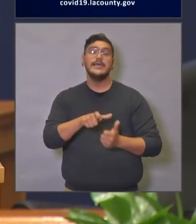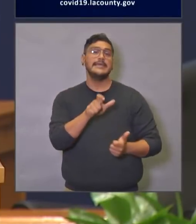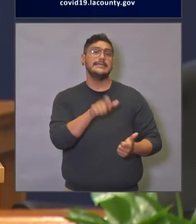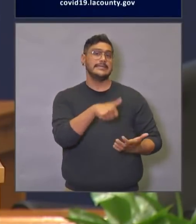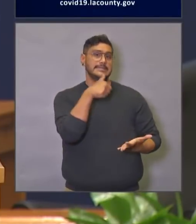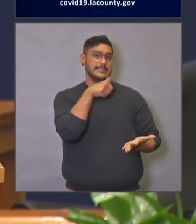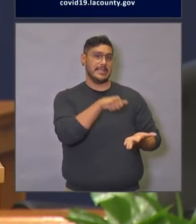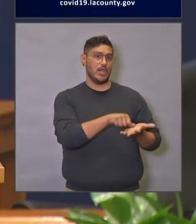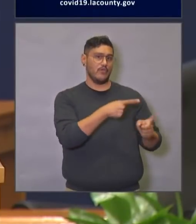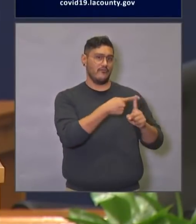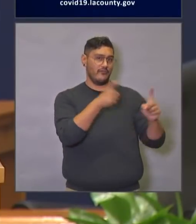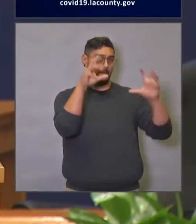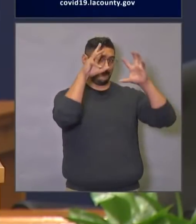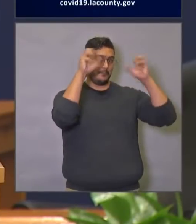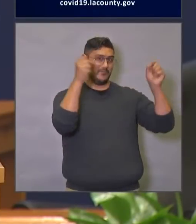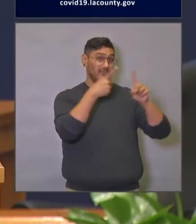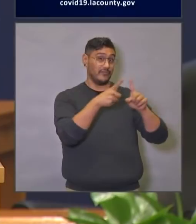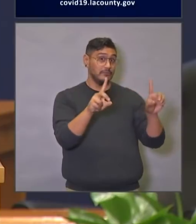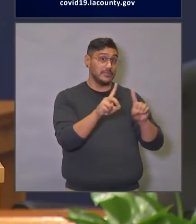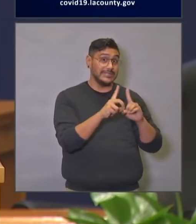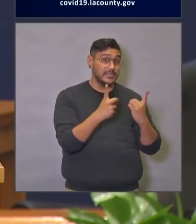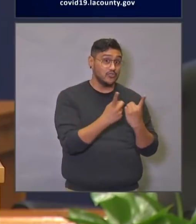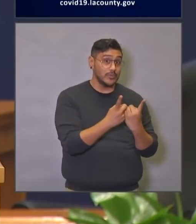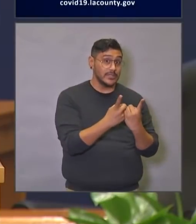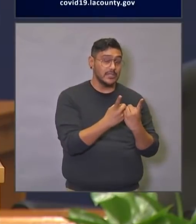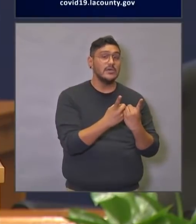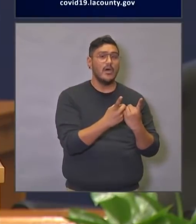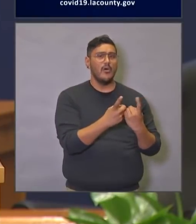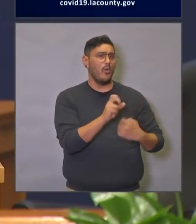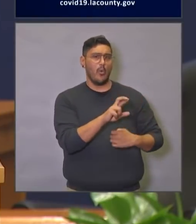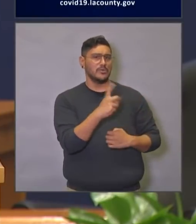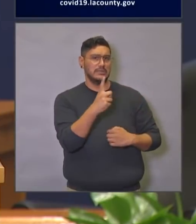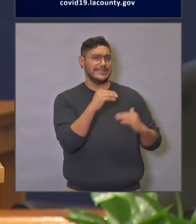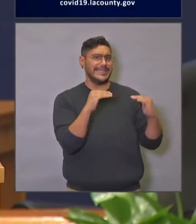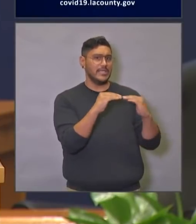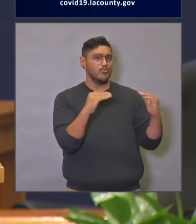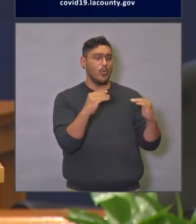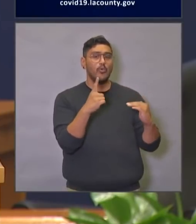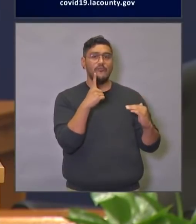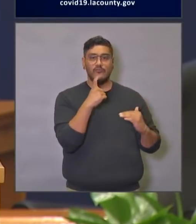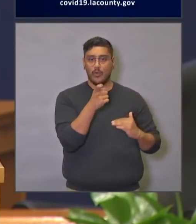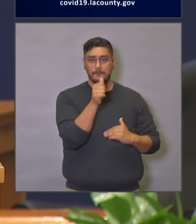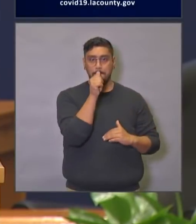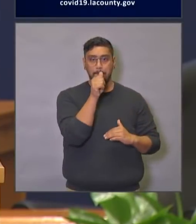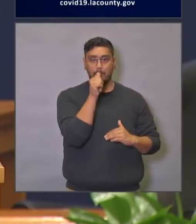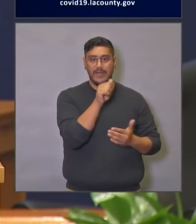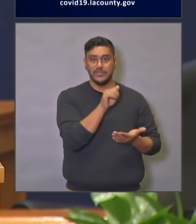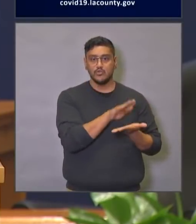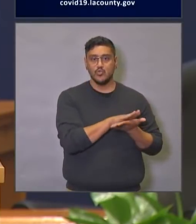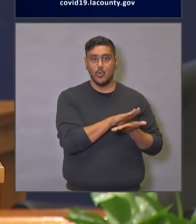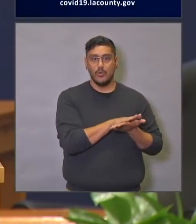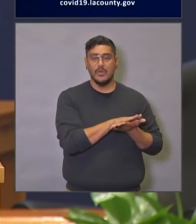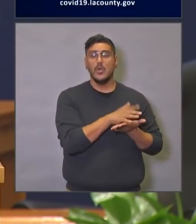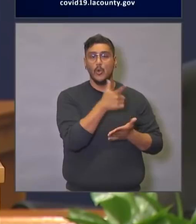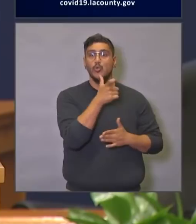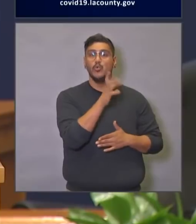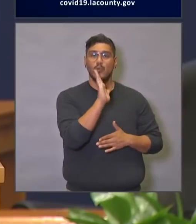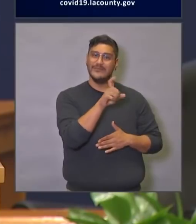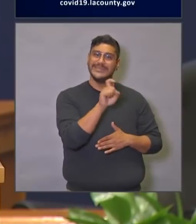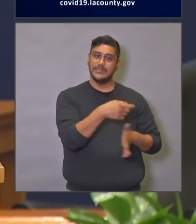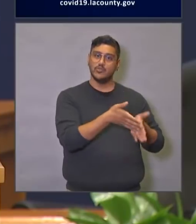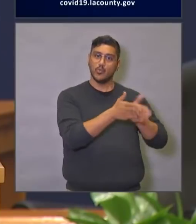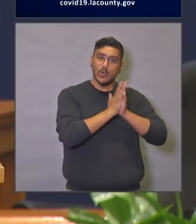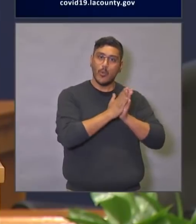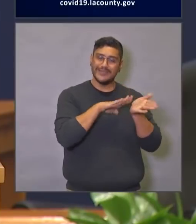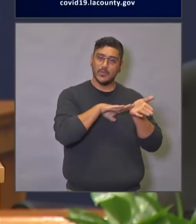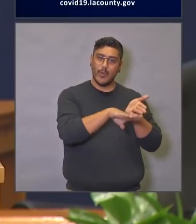del superintendente del distrito o su equivalente para una escuela privada que solicita el permiso.